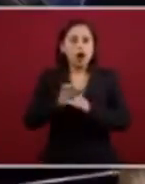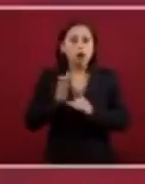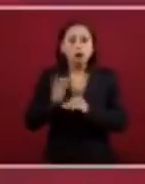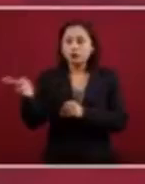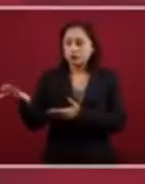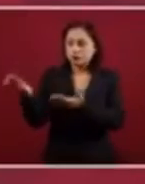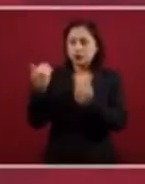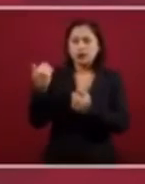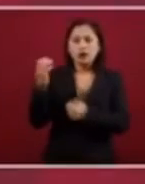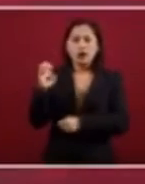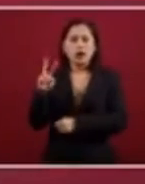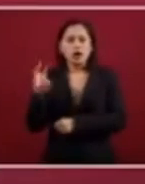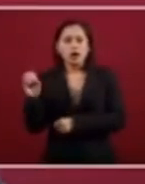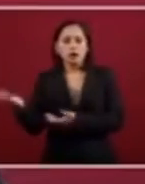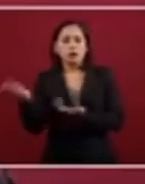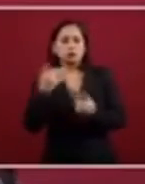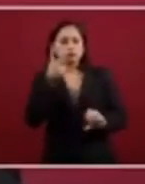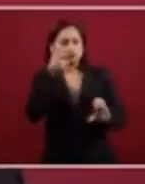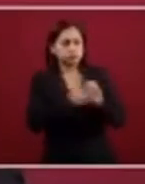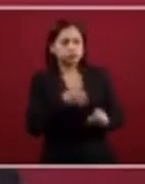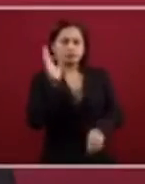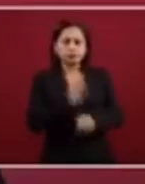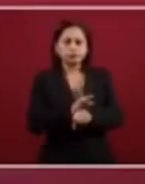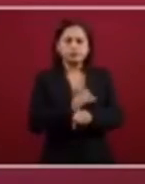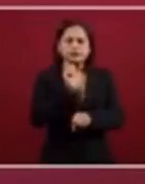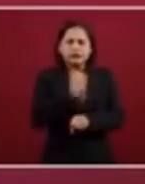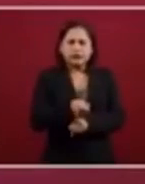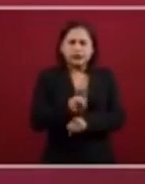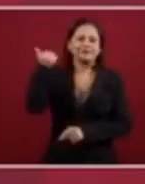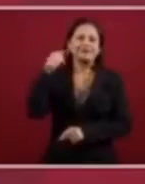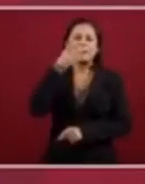Morales. El derecho de asilo es proteger la vida.